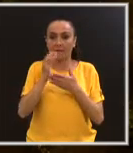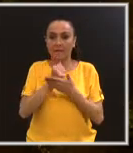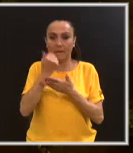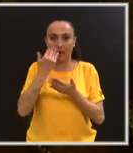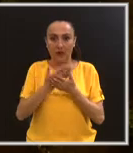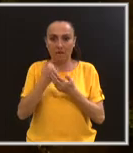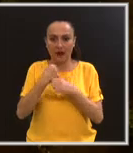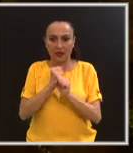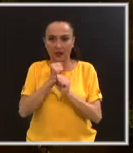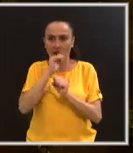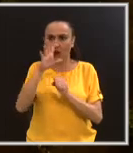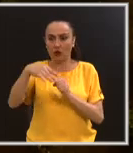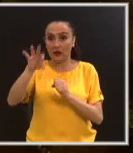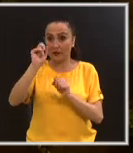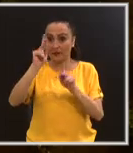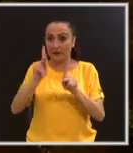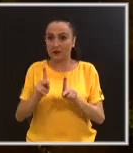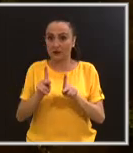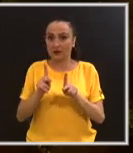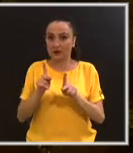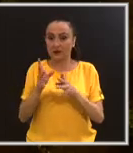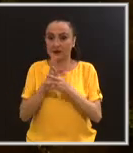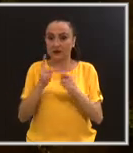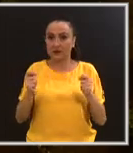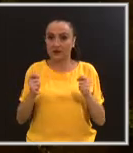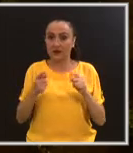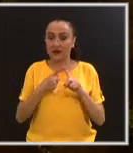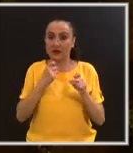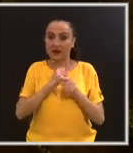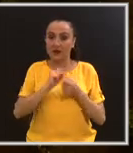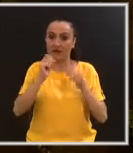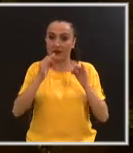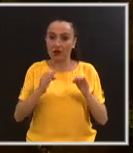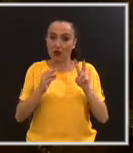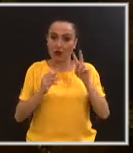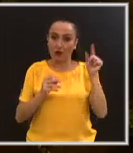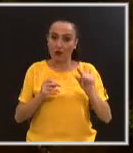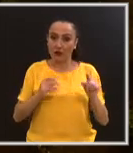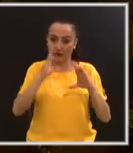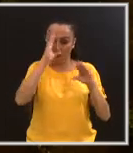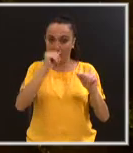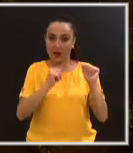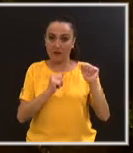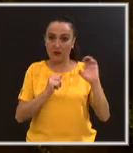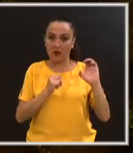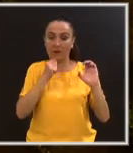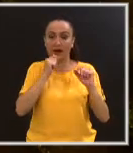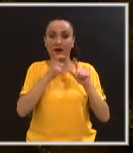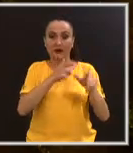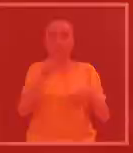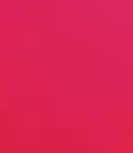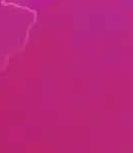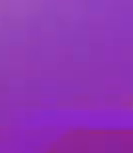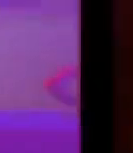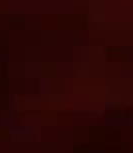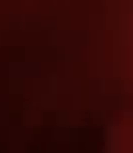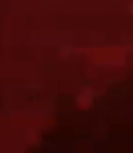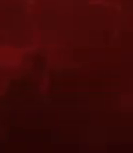tratar de localizar a las personas que están desaparecidas desde San Francisco de ríos es es un informe de Alberto cuadra para ext